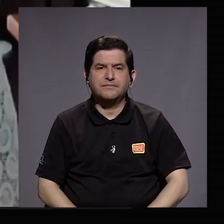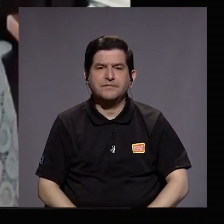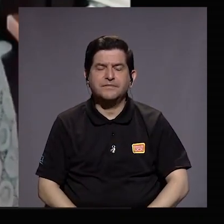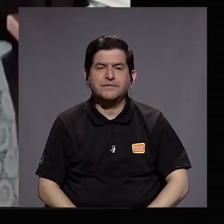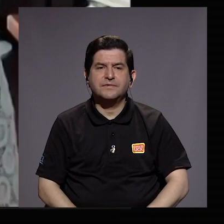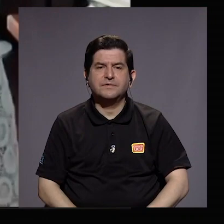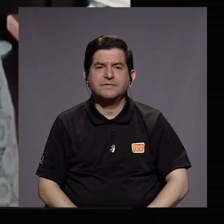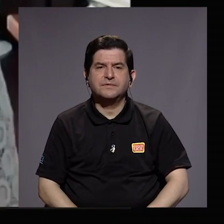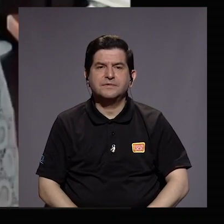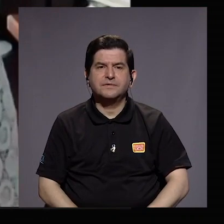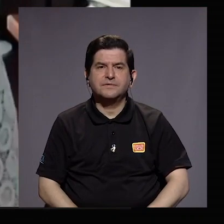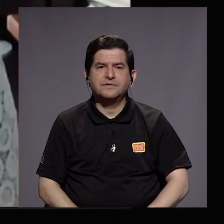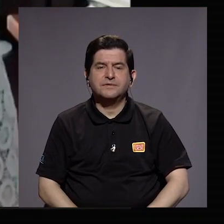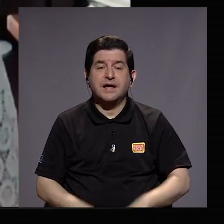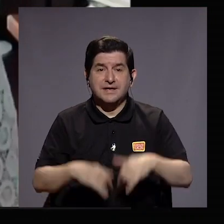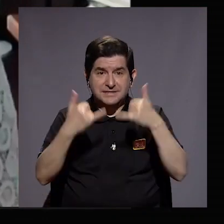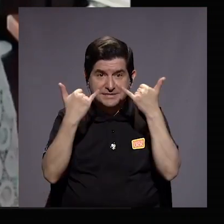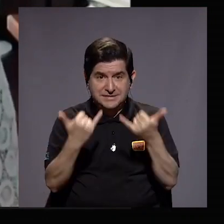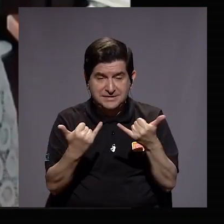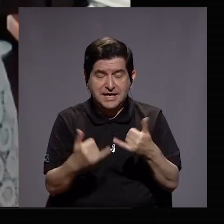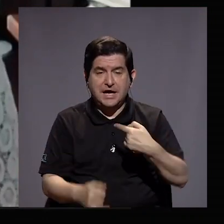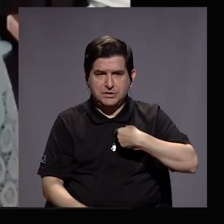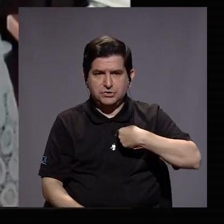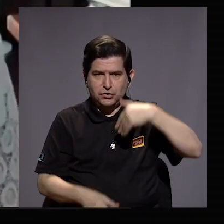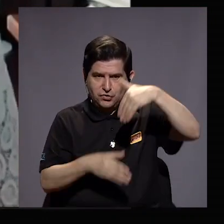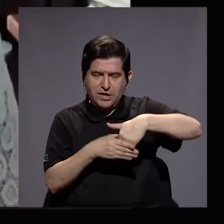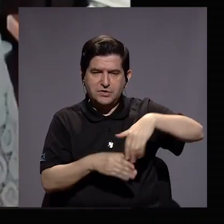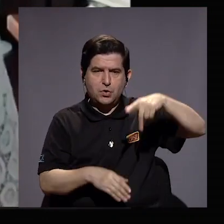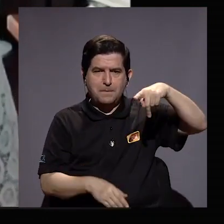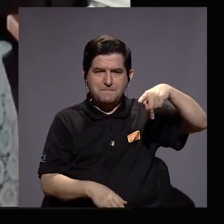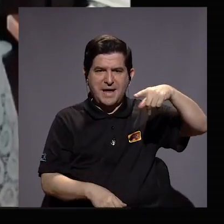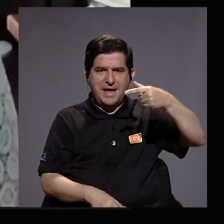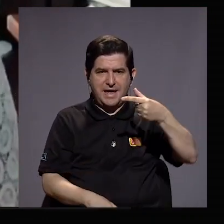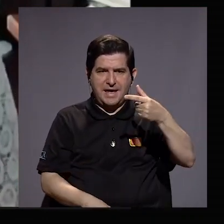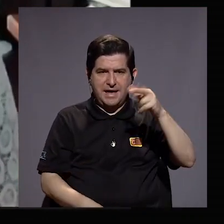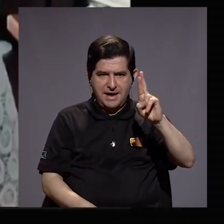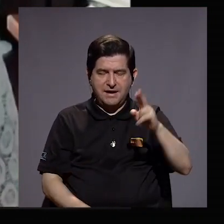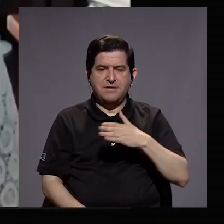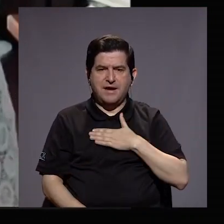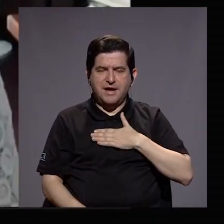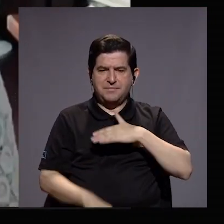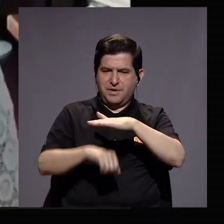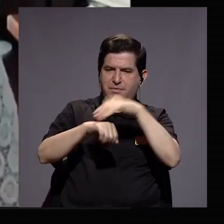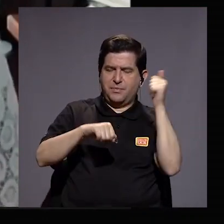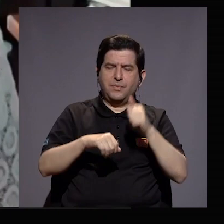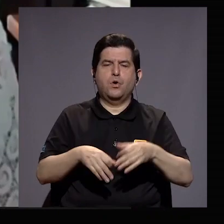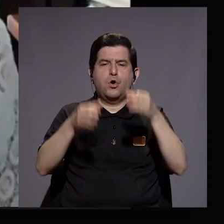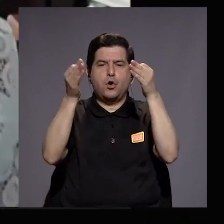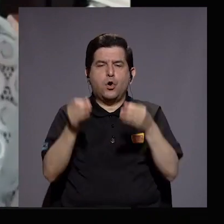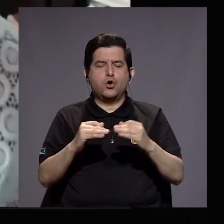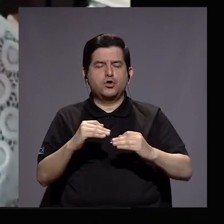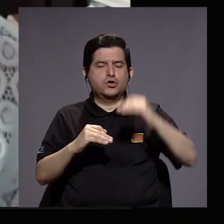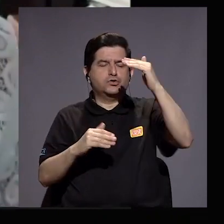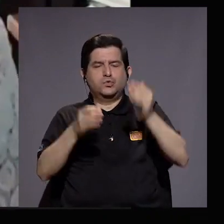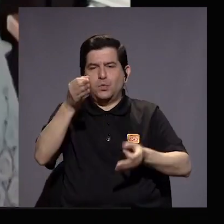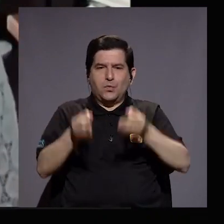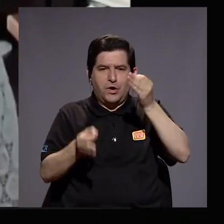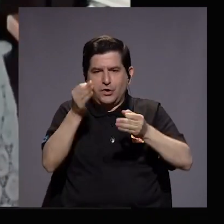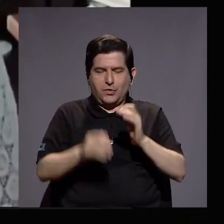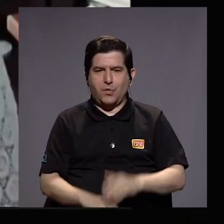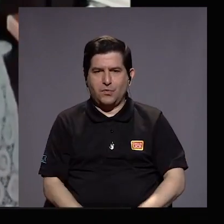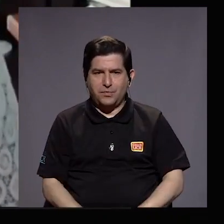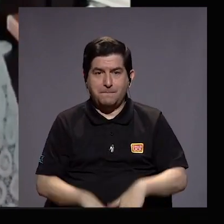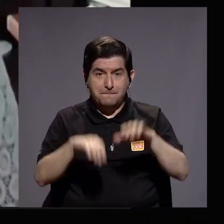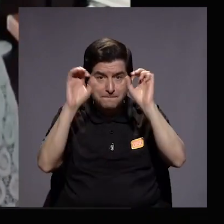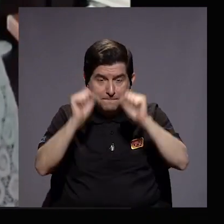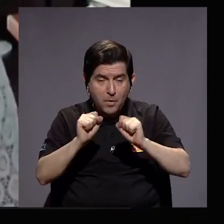no eché a la cátedra. Estando ya en la Procuraduría, a mí me llamaron de la Corte Suprema de